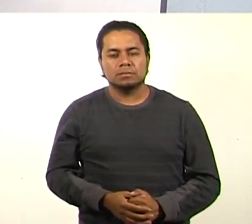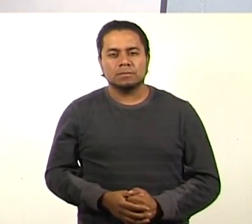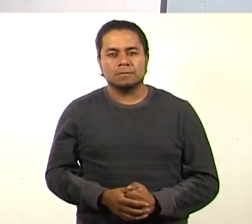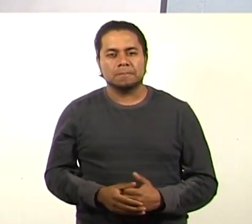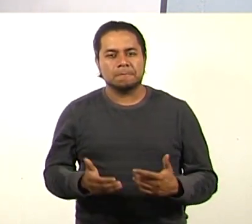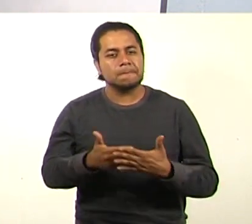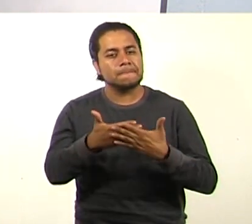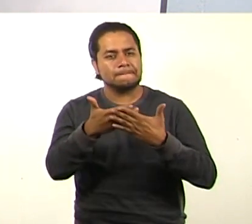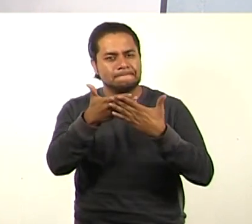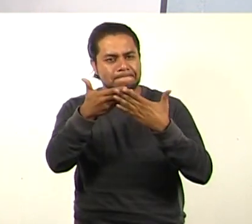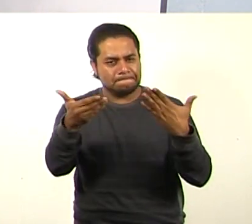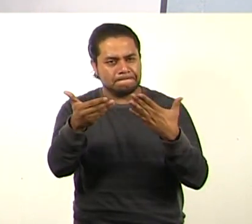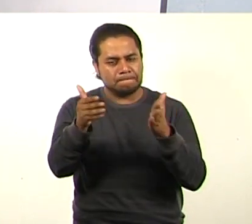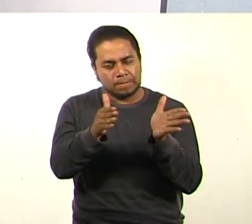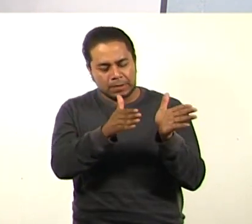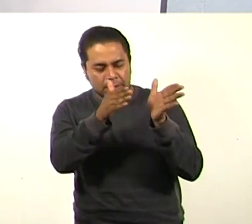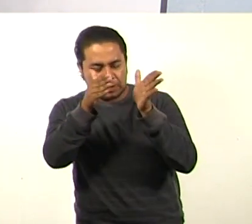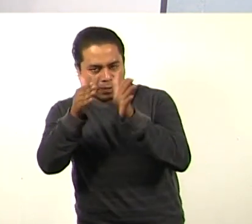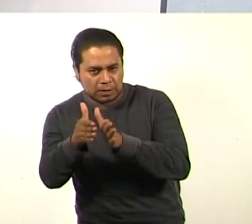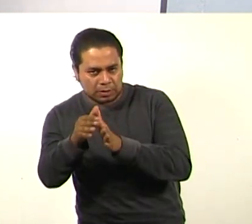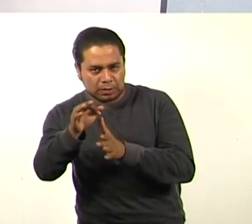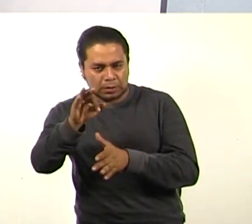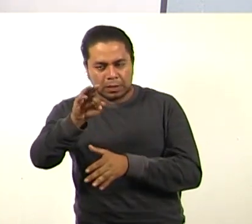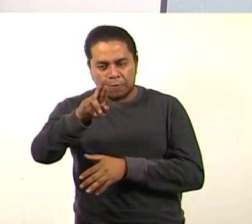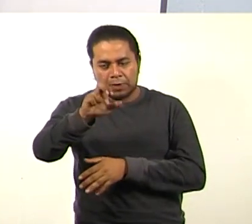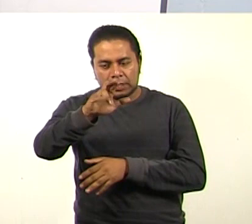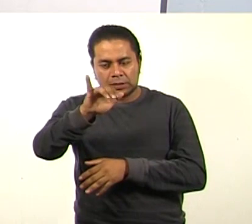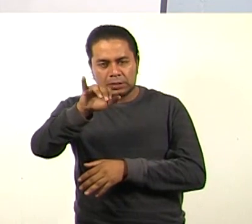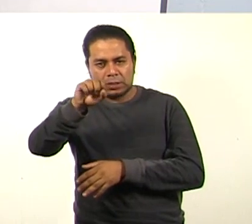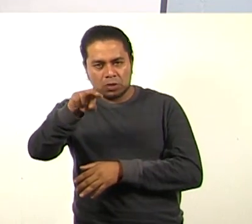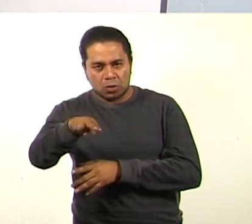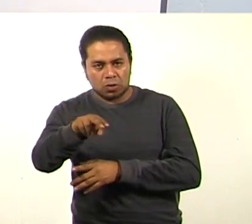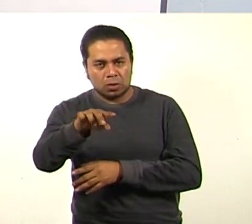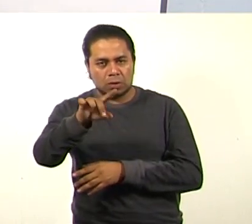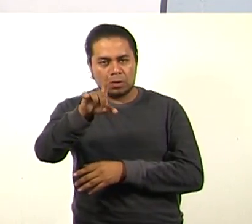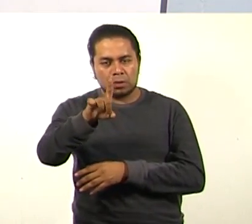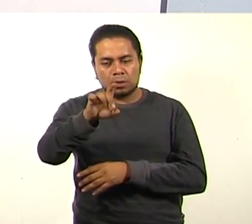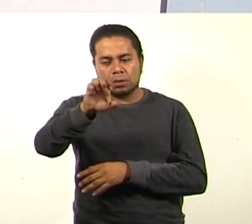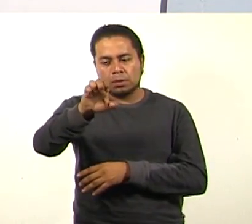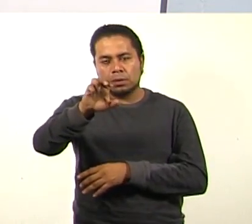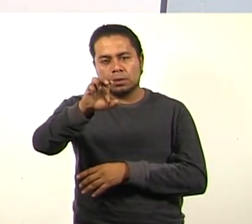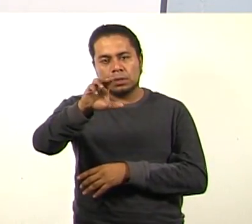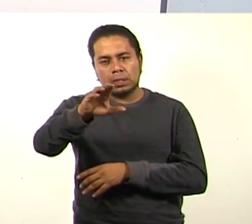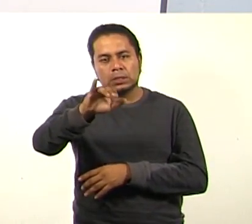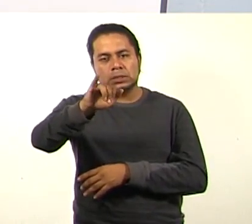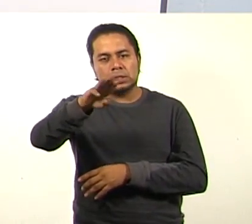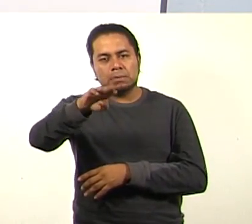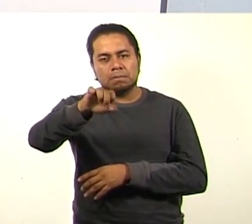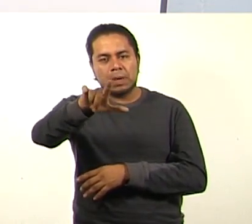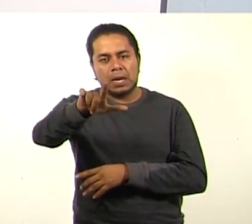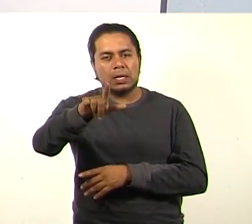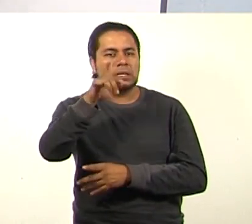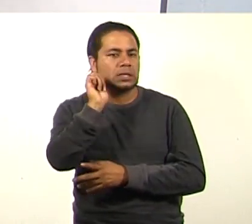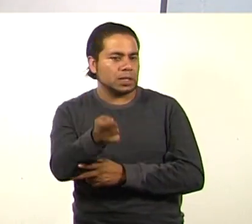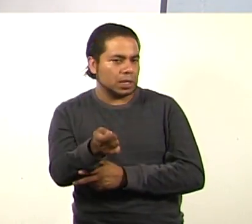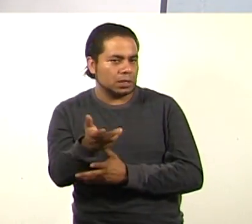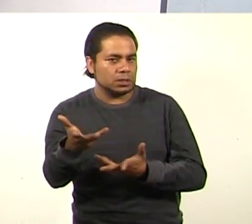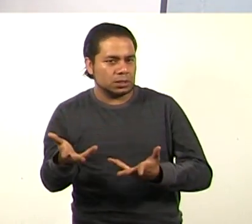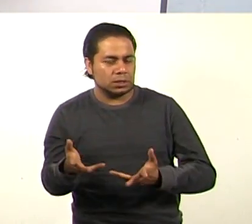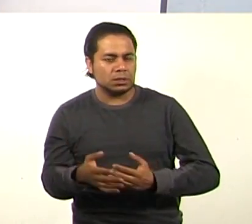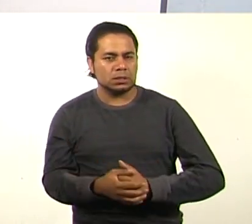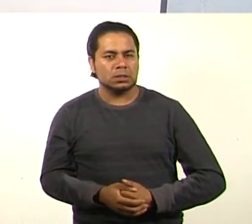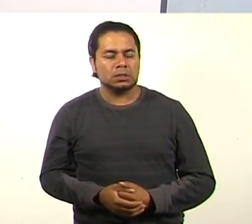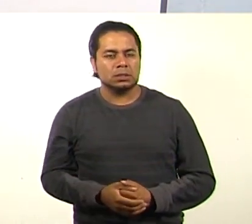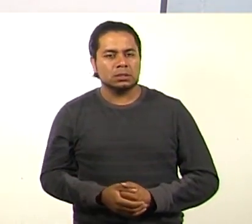a hablar de una fracción decimal. ¿Qué es una fracción decimal? La fracción